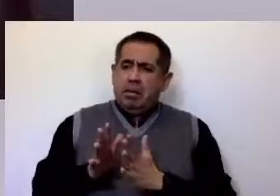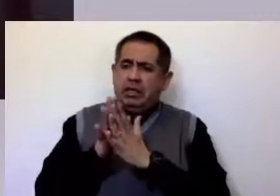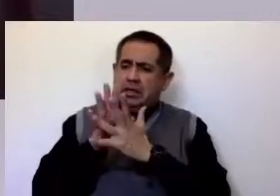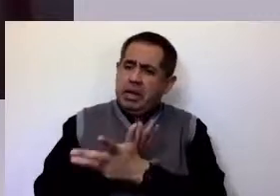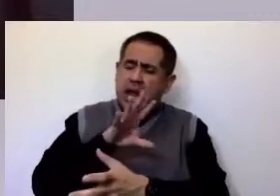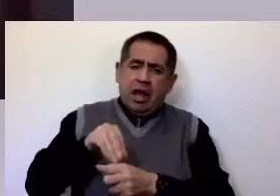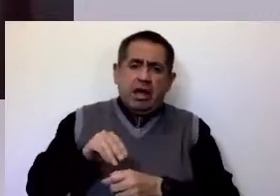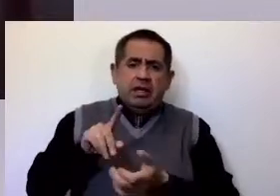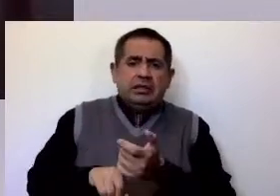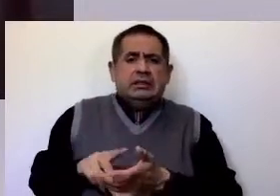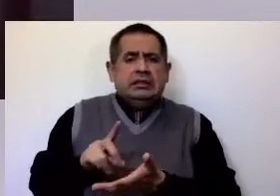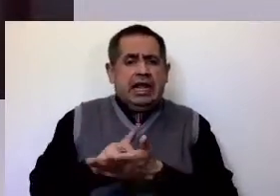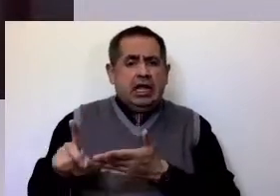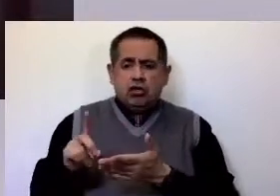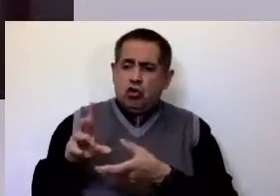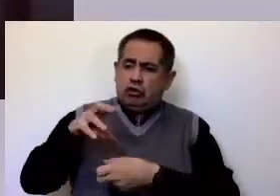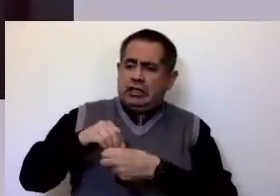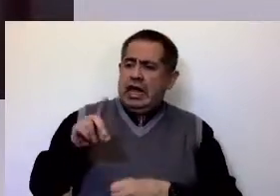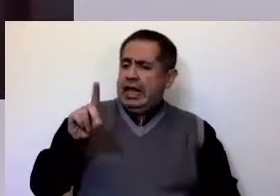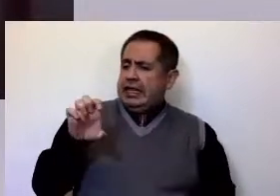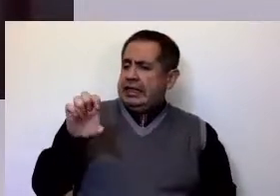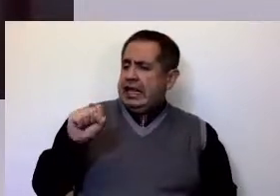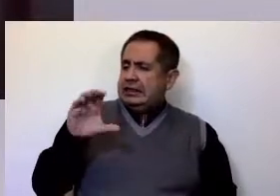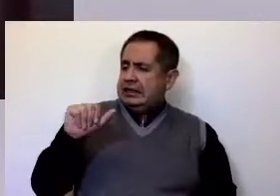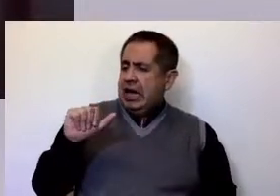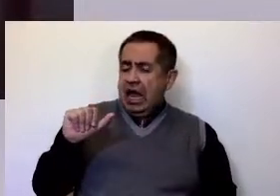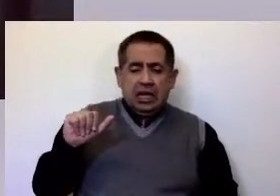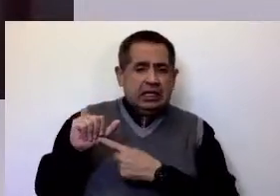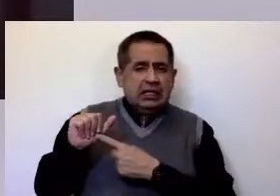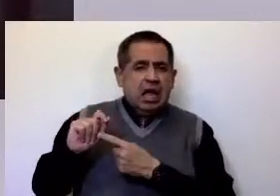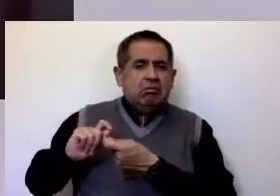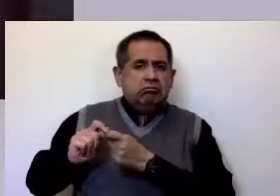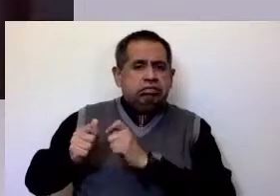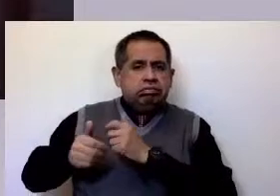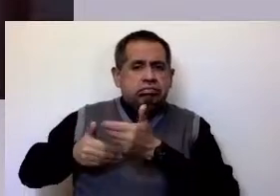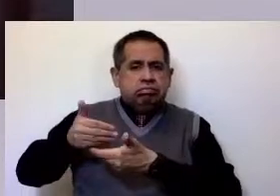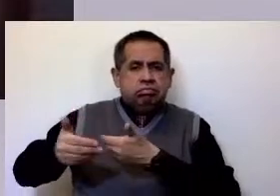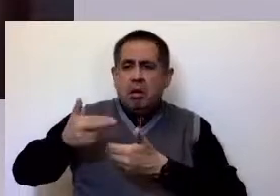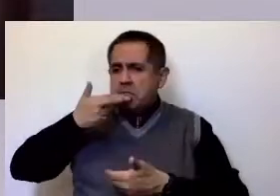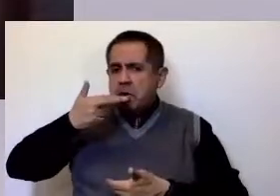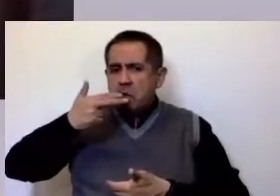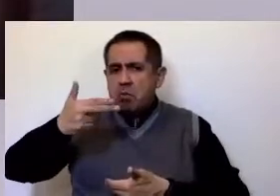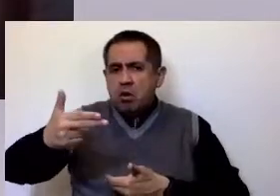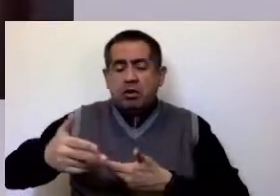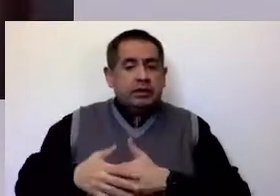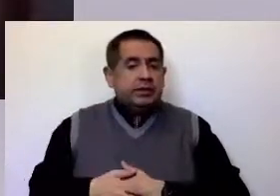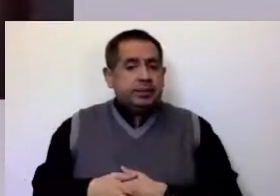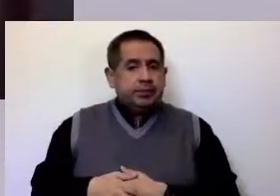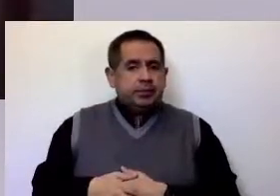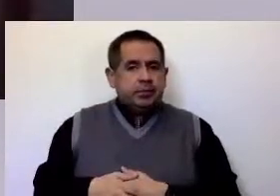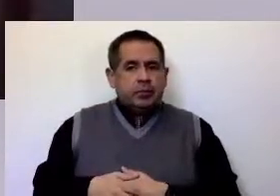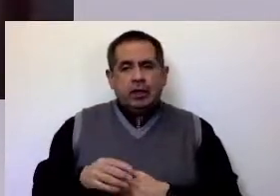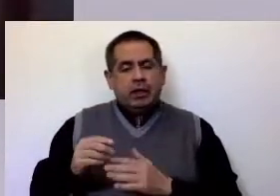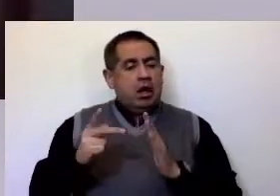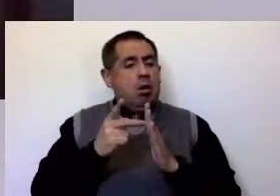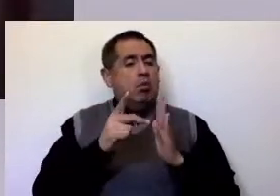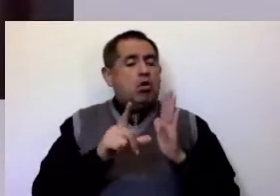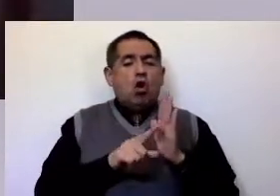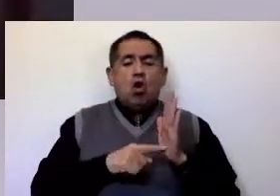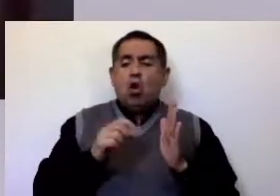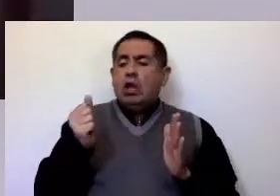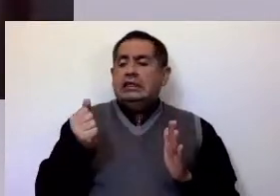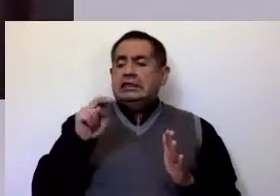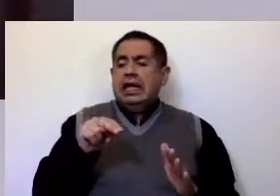de sca y que siguen evolucionando día a día y como se señala en el preámbulo del protocolo de sant salvador